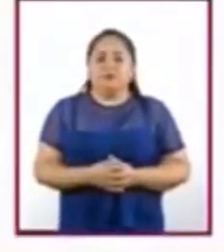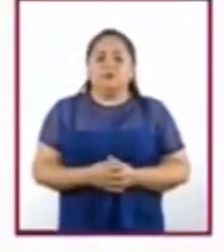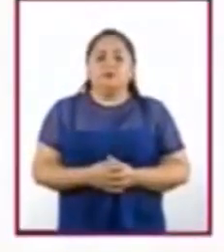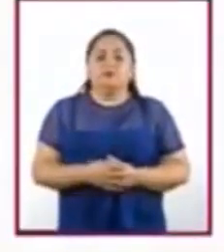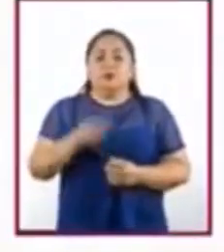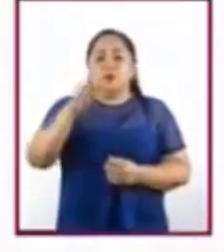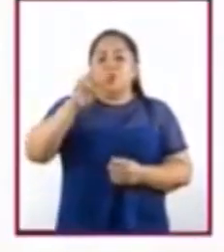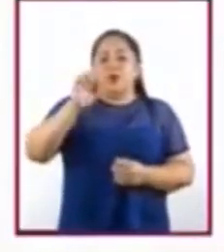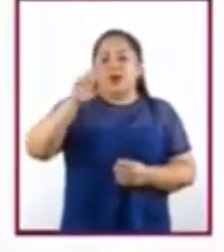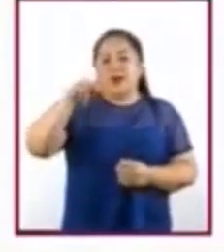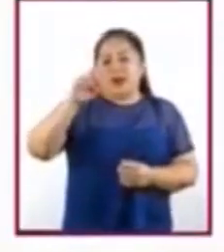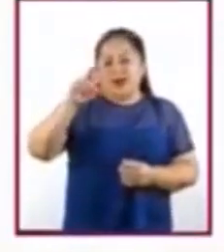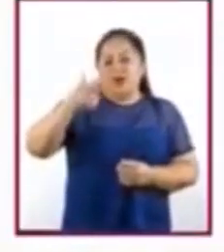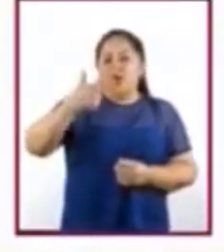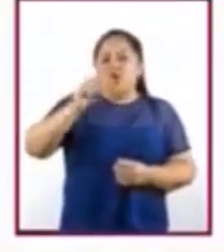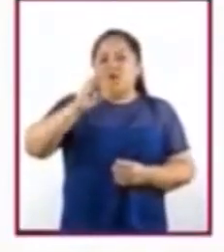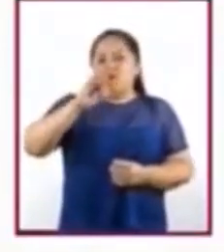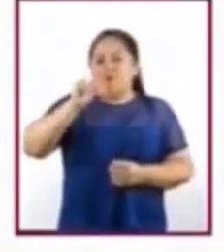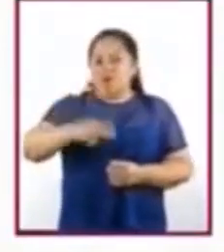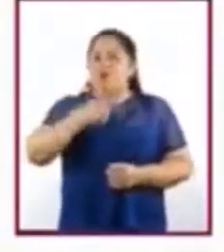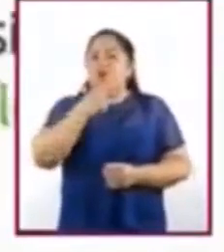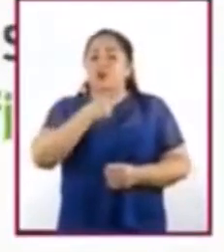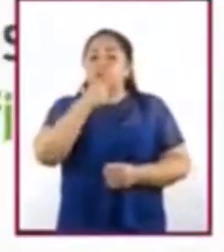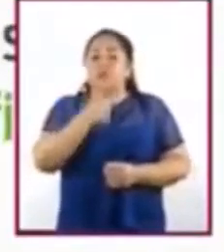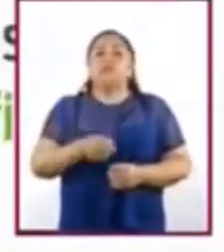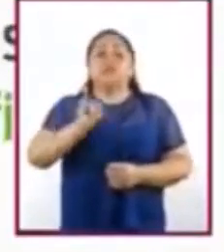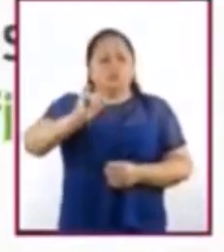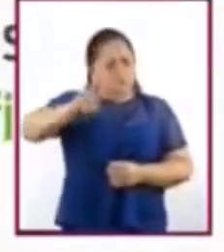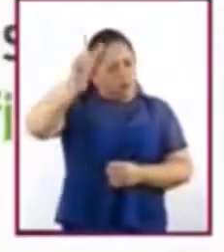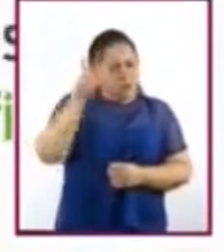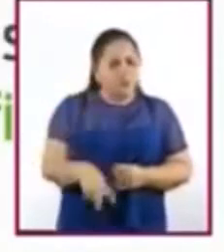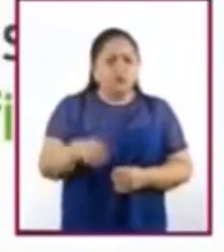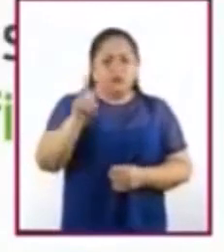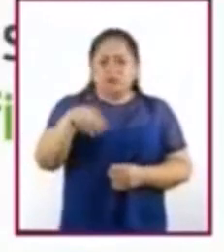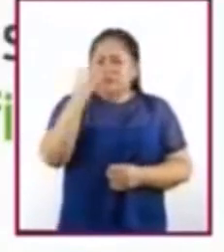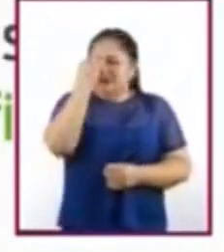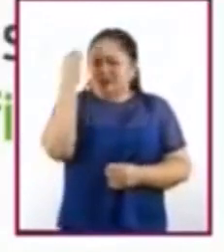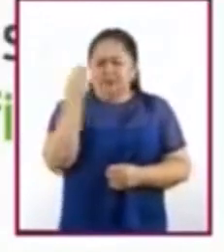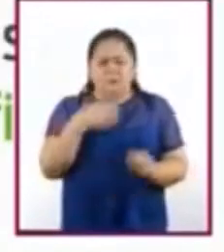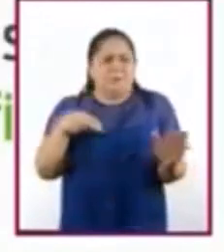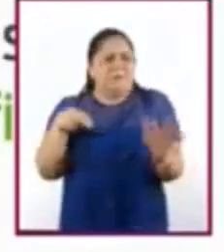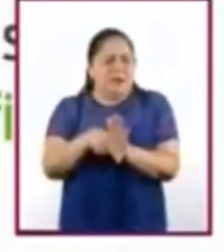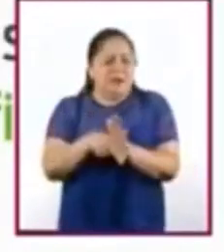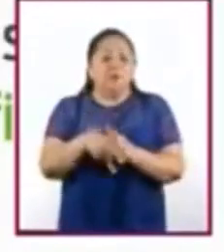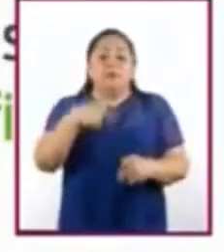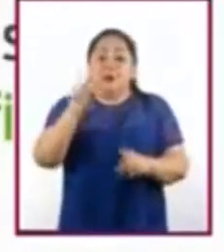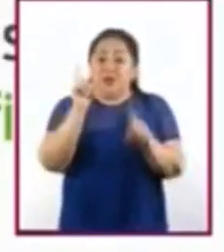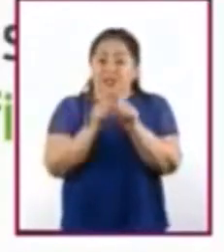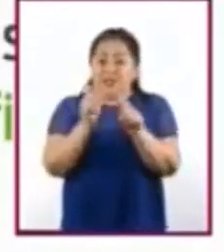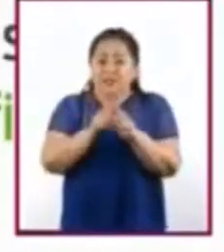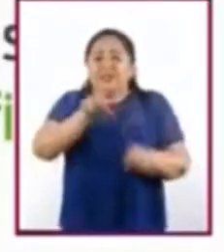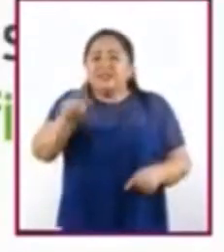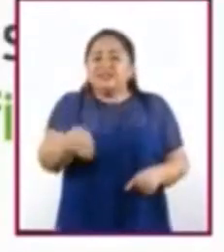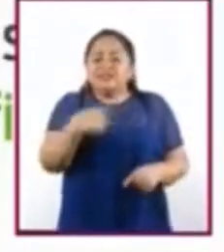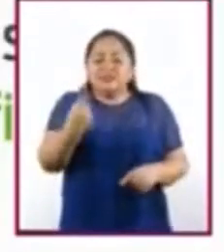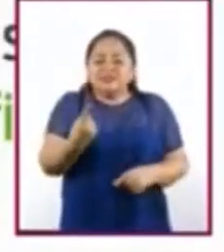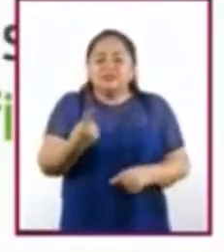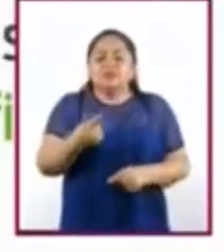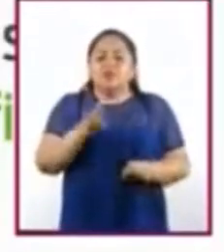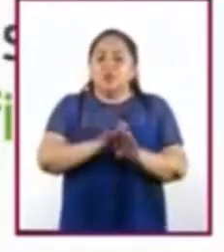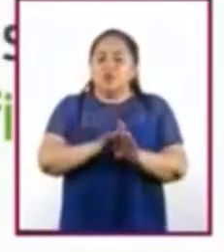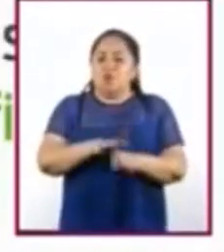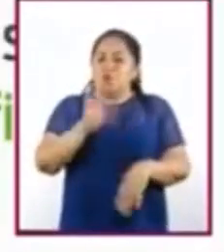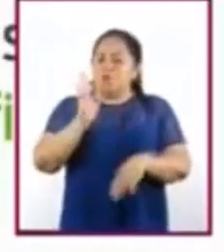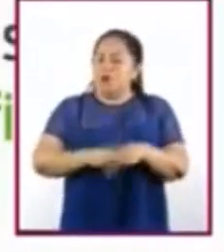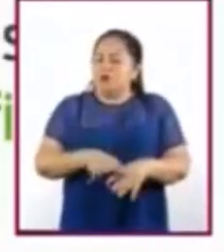Werner Hoffmann afirma: si es cierto que el ridículo mata, la caricatura es, sin duda, su arma